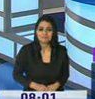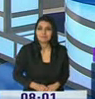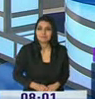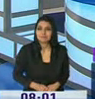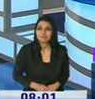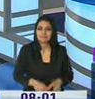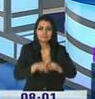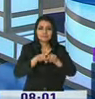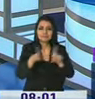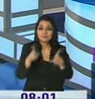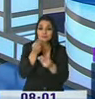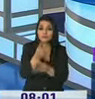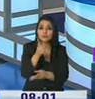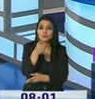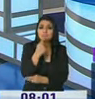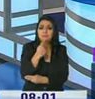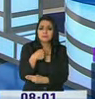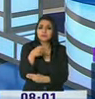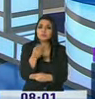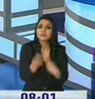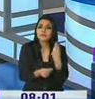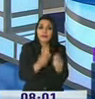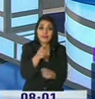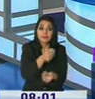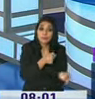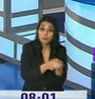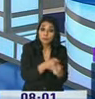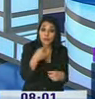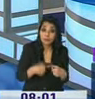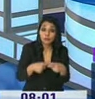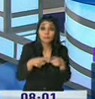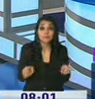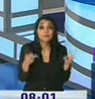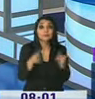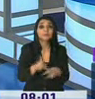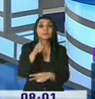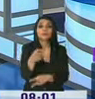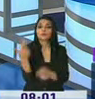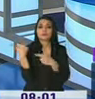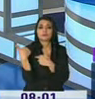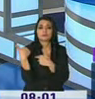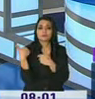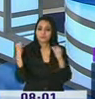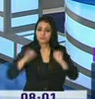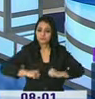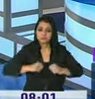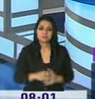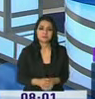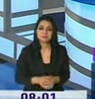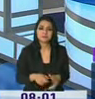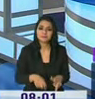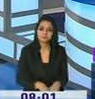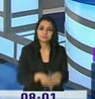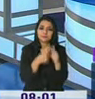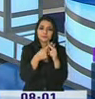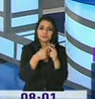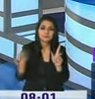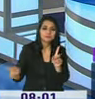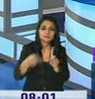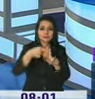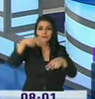para que usted nos diga qué podemos hacer por su ciudad, pero no olvide que también usted es responsable de la ciudad. Así que aquí inicia el noticiero